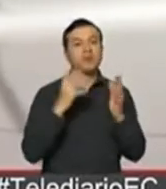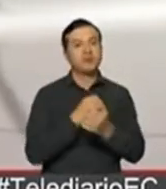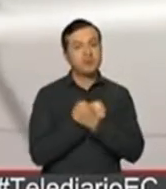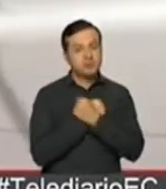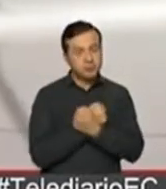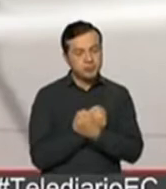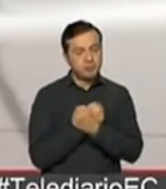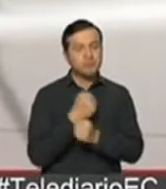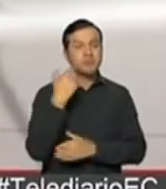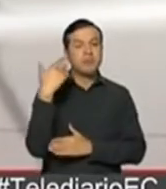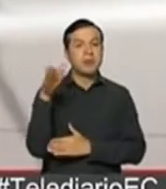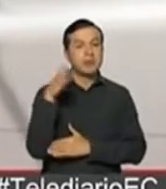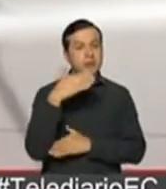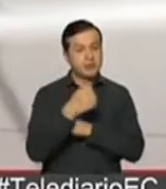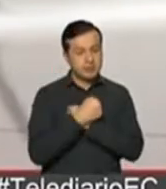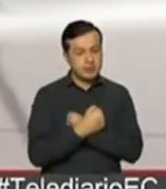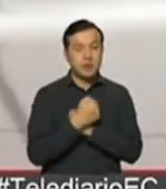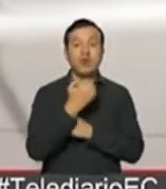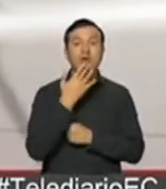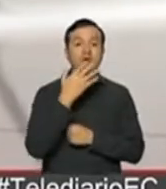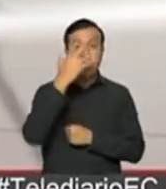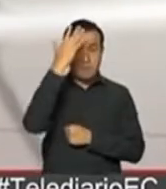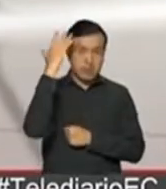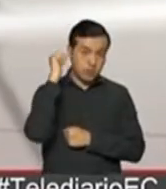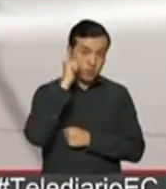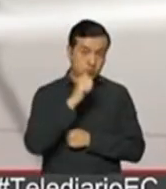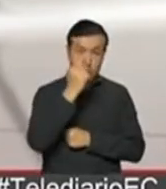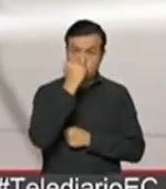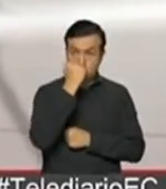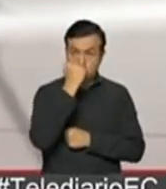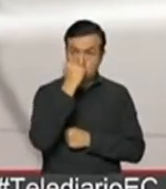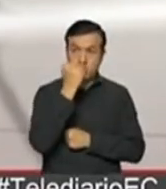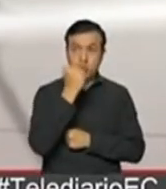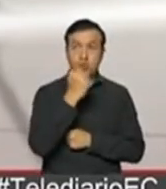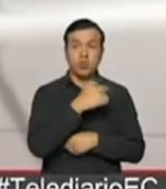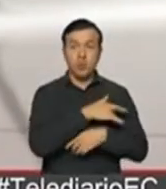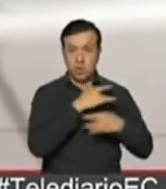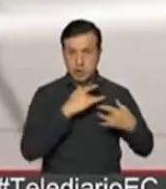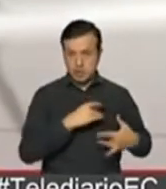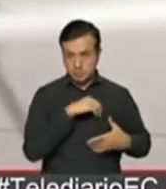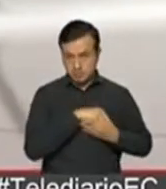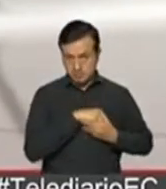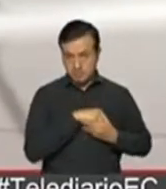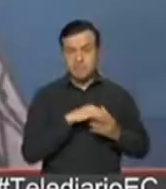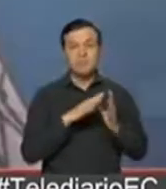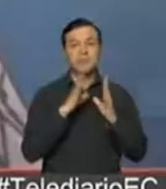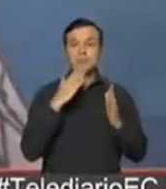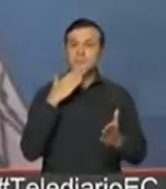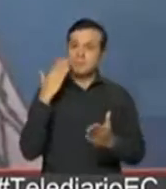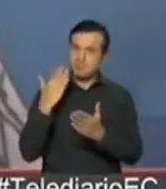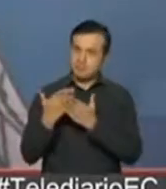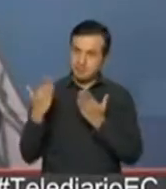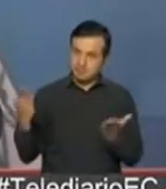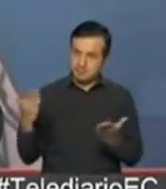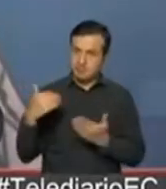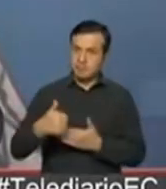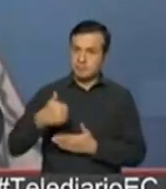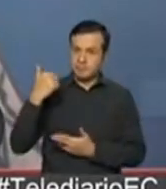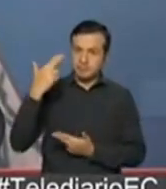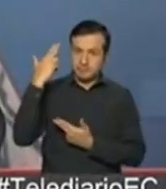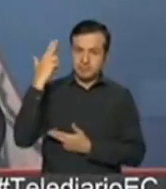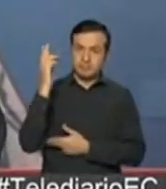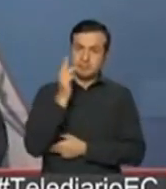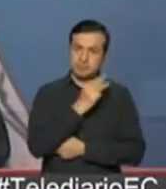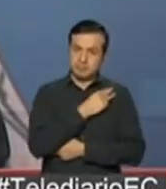nuestra bandera el amarillo azul y rojo que lo mantenemos aquí en el corazón muchísimas gracias coronel por